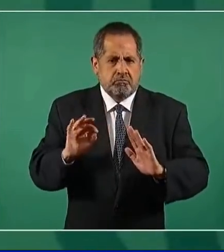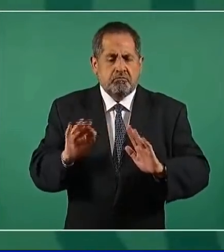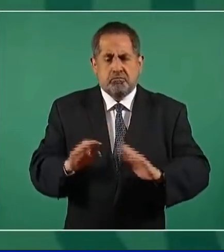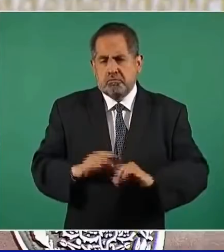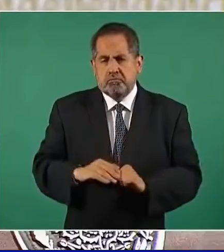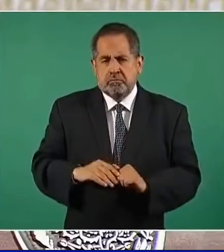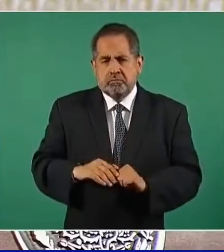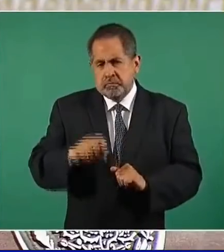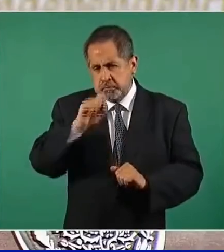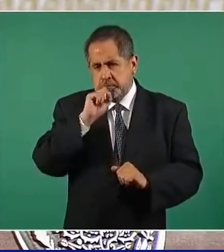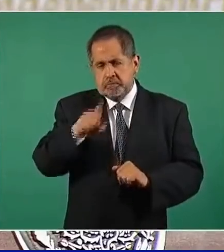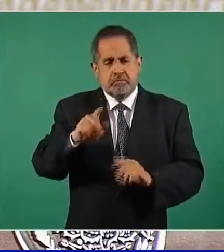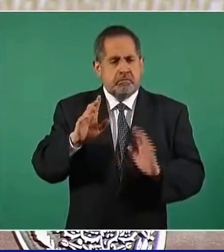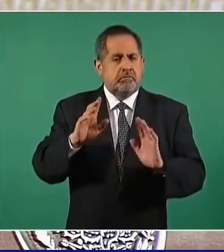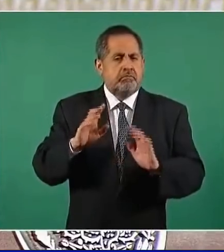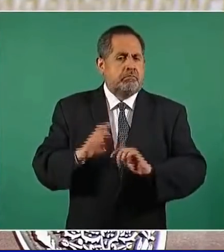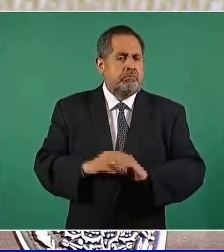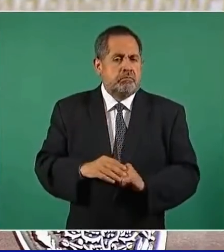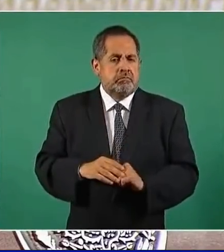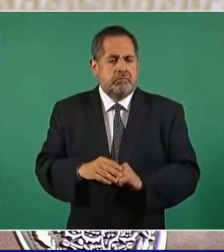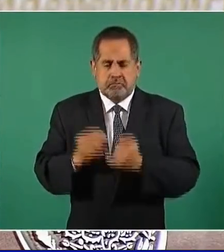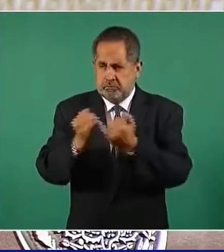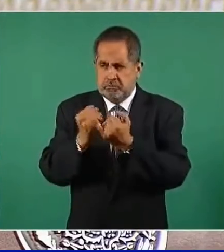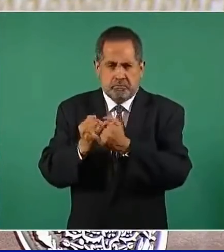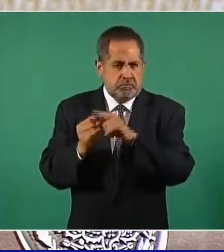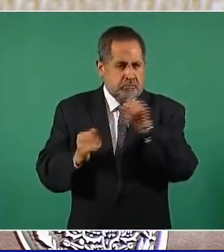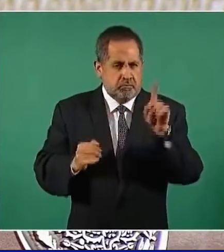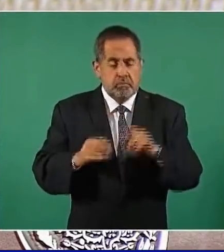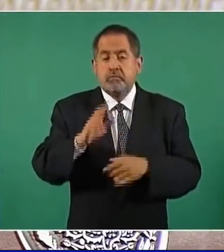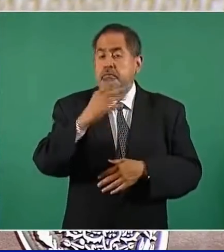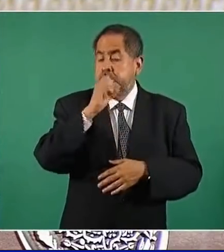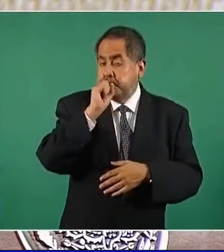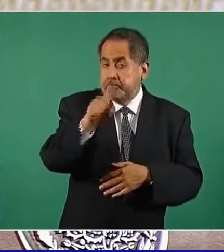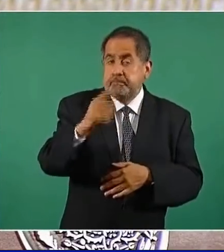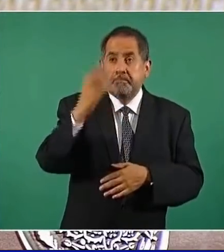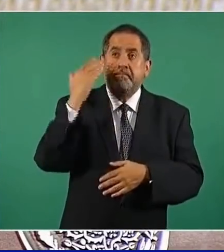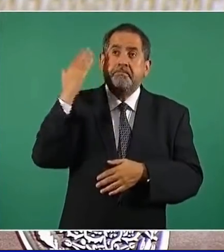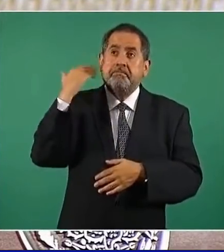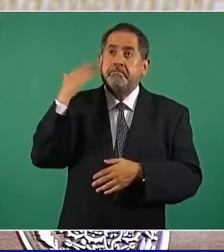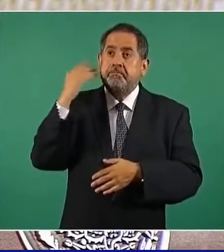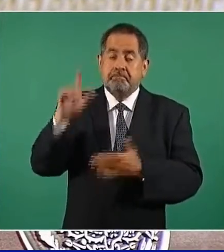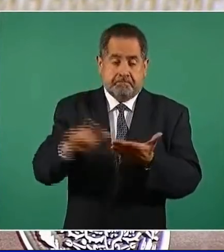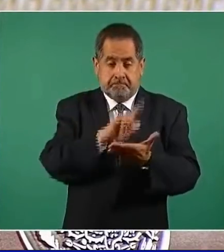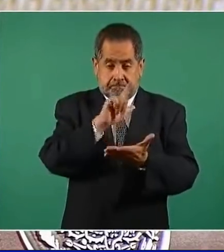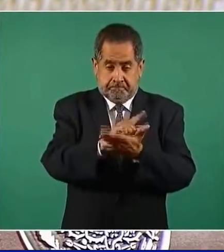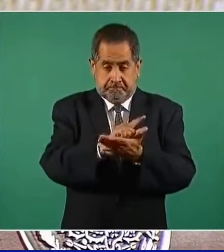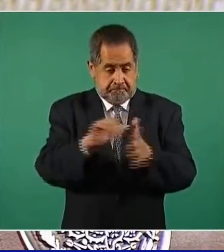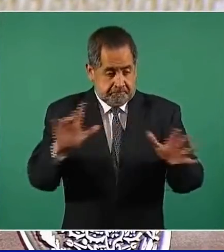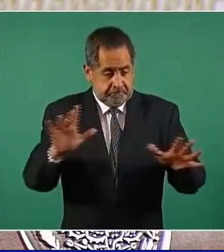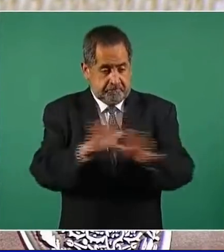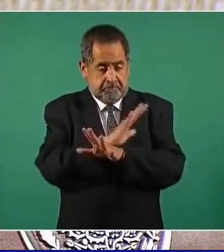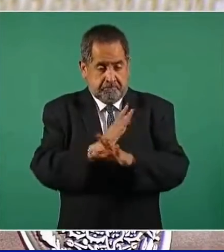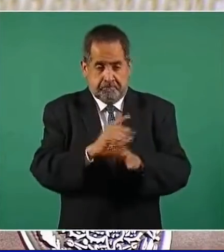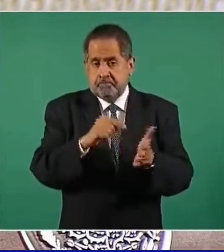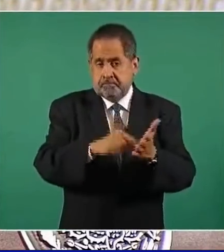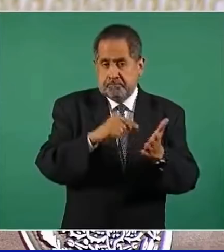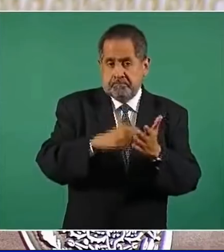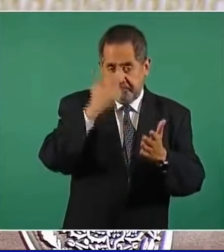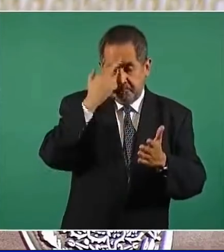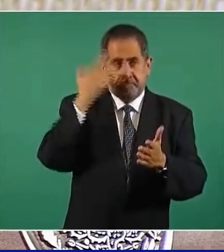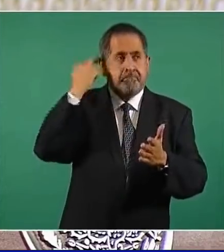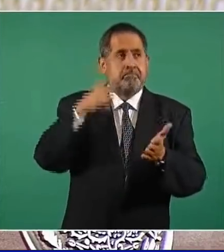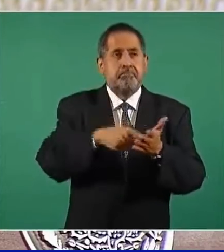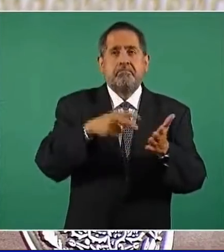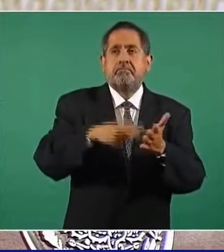en esa situación. Y también hubo una reforma que se hizo en donde